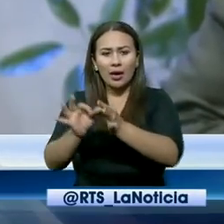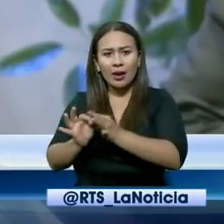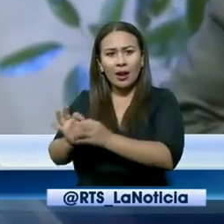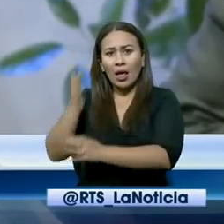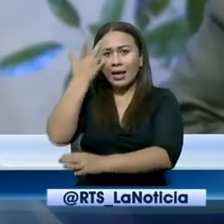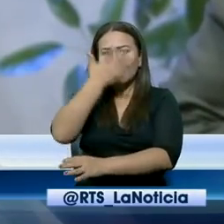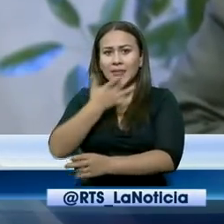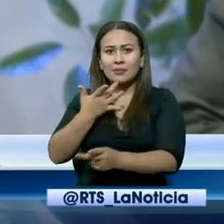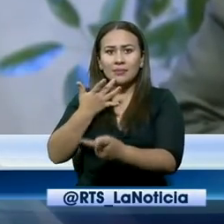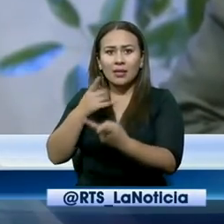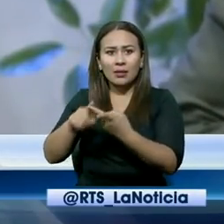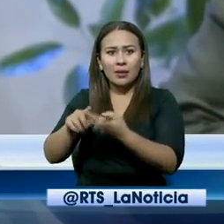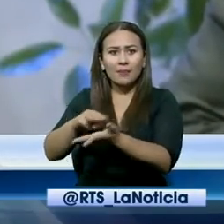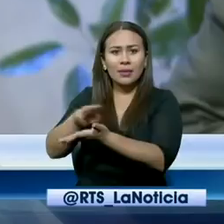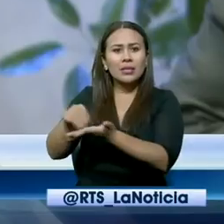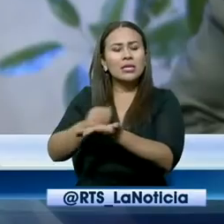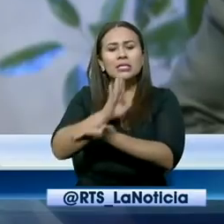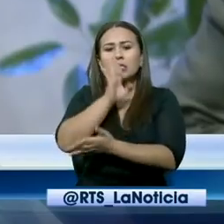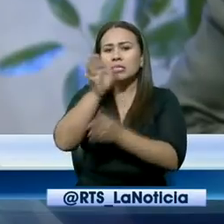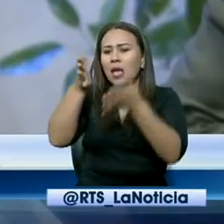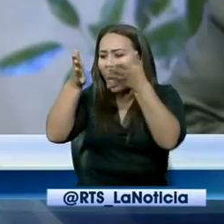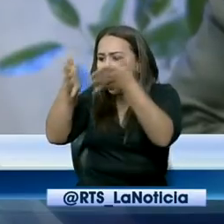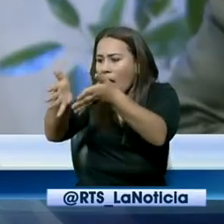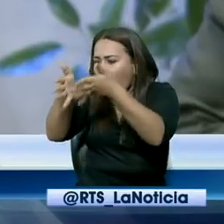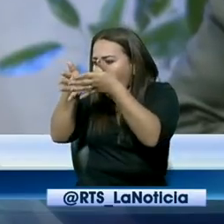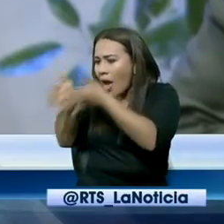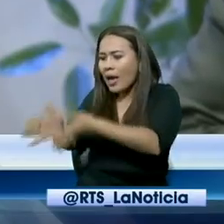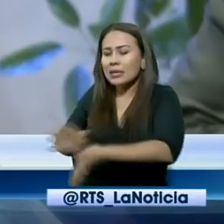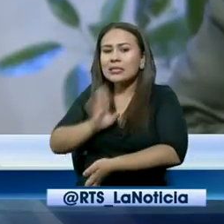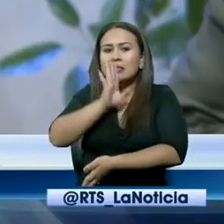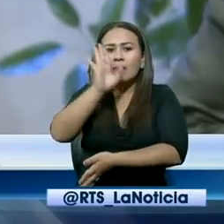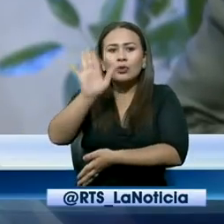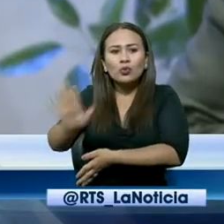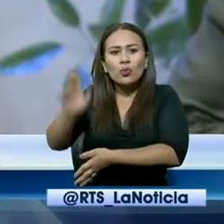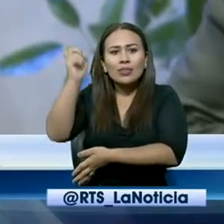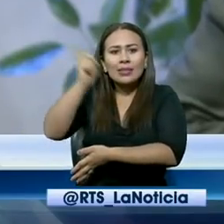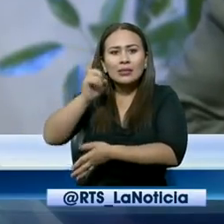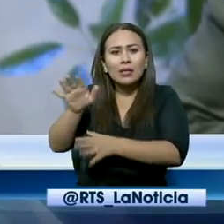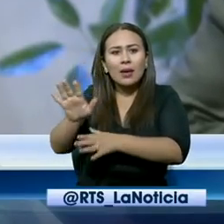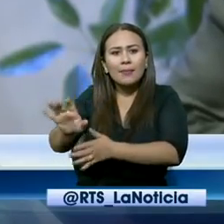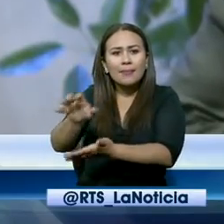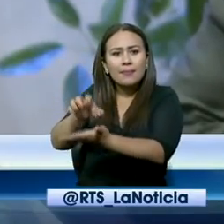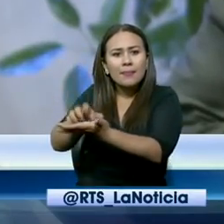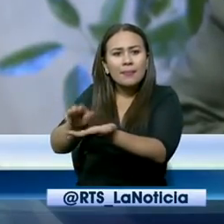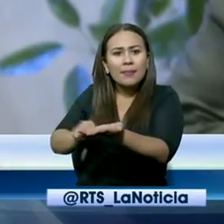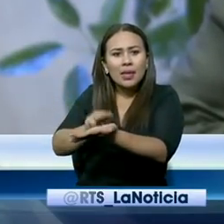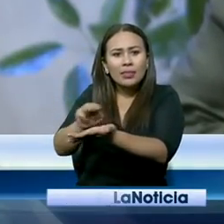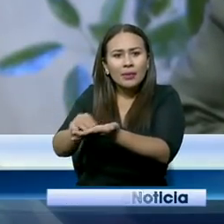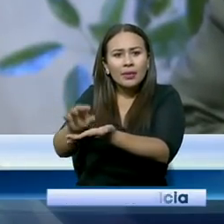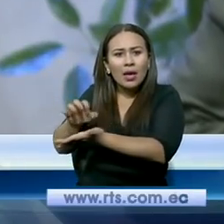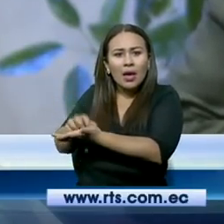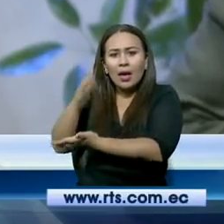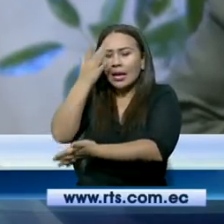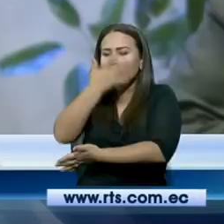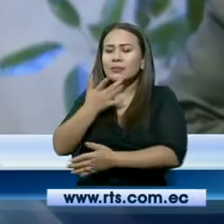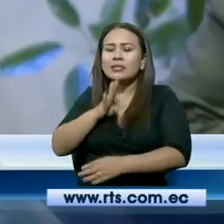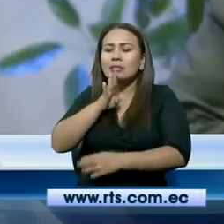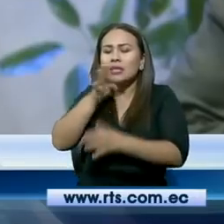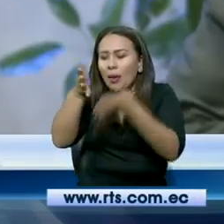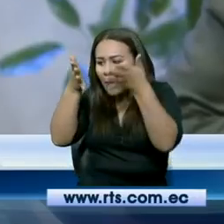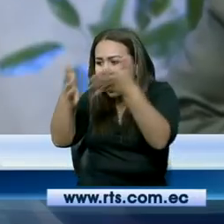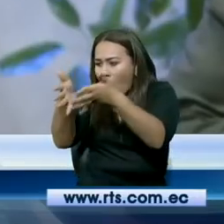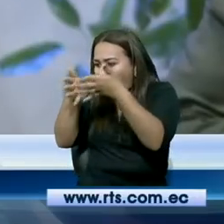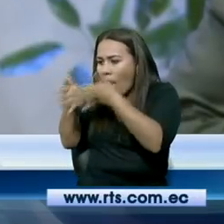siempre serán prioritarias las necesidades de la provincia de Manabí y de la provincia de Esmeraldas en este sentido. Así que